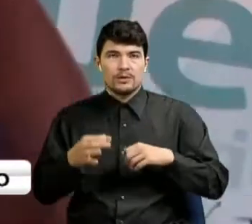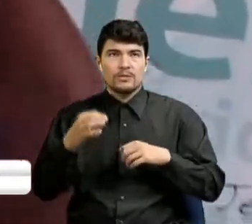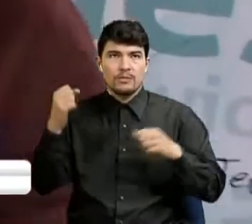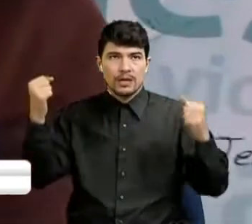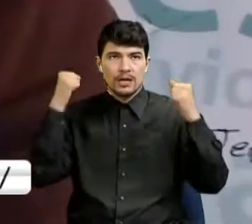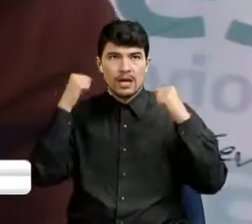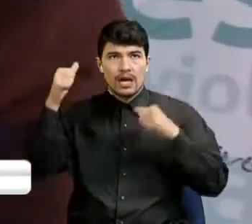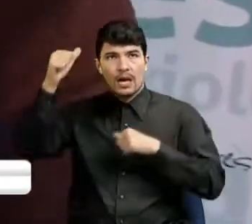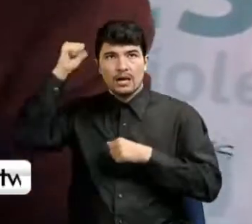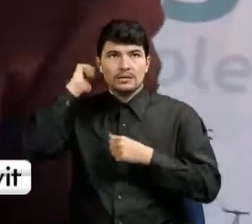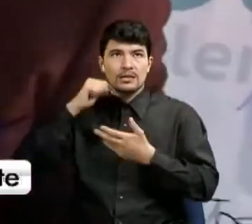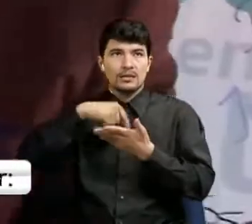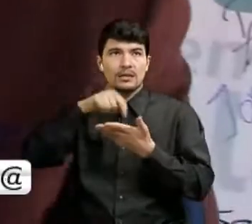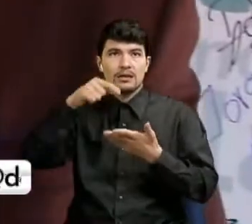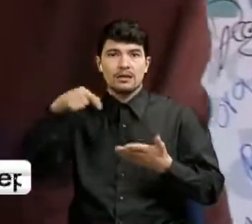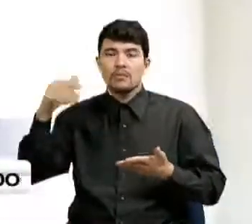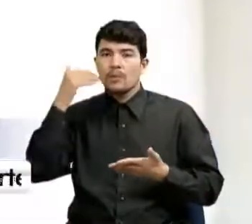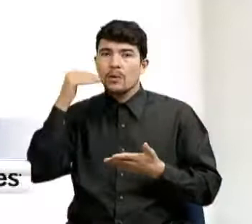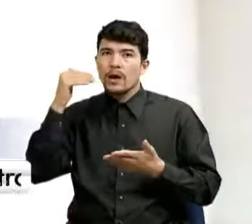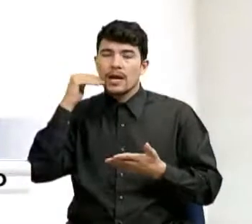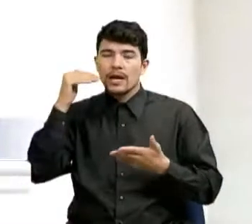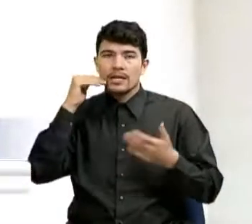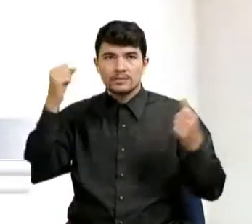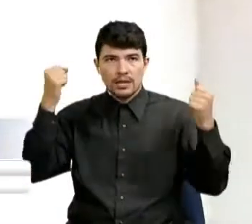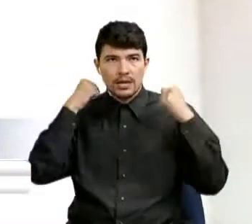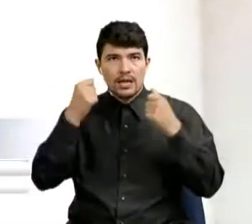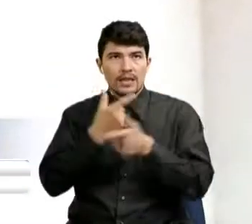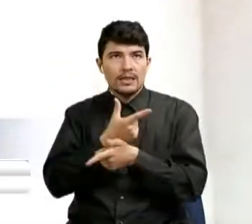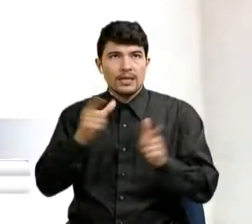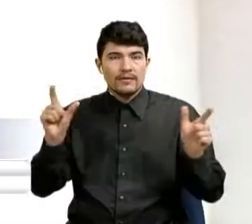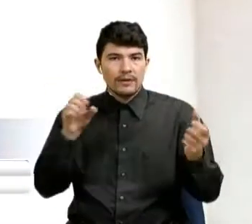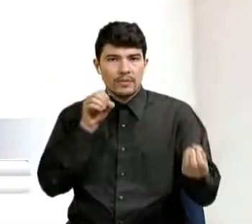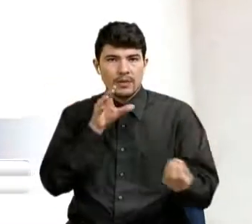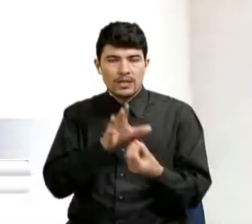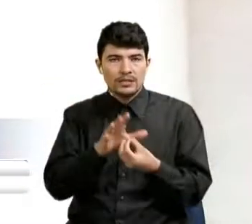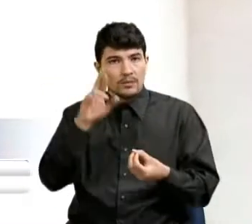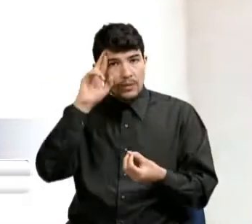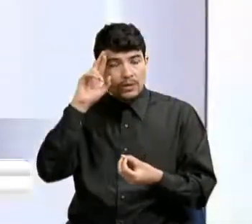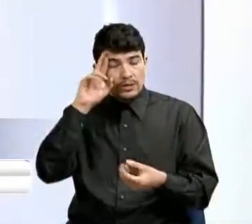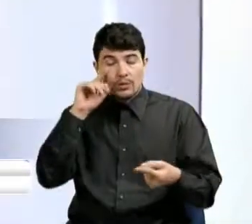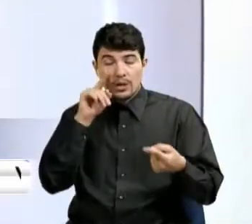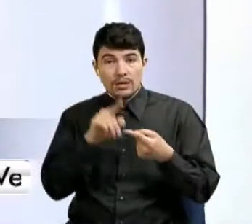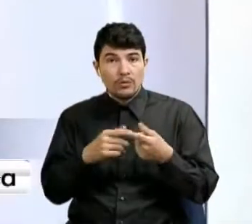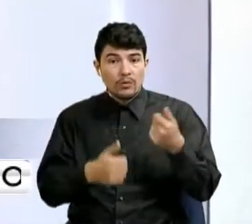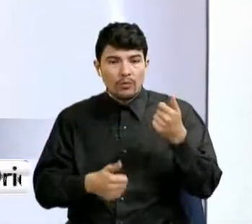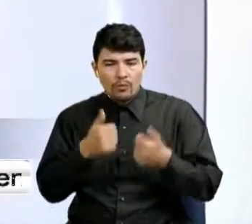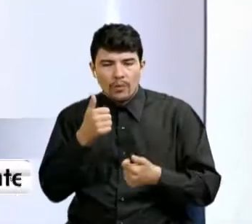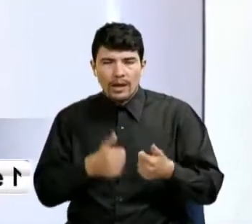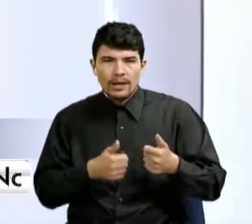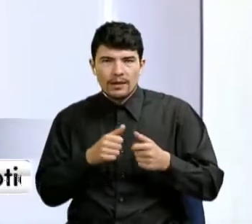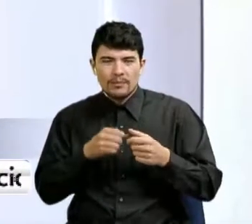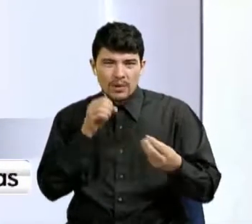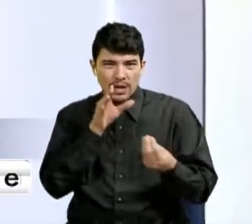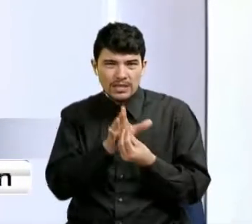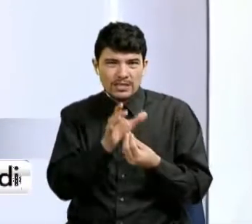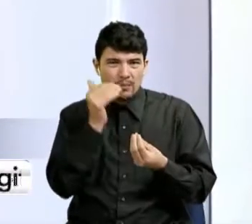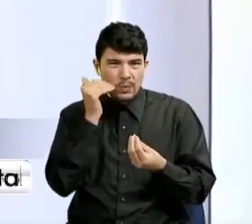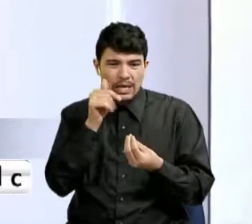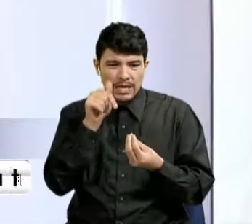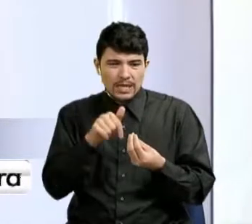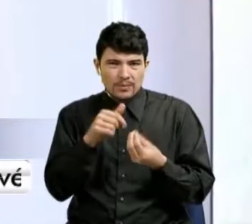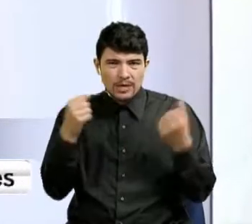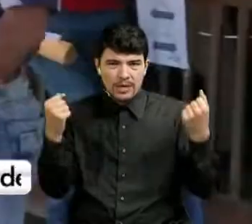ayer el pacto mujeres piedecuestana libres de violencia con el que se busca disminuir los índices reportados en el municipio